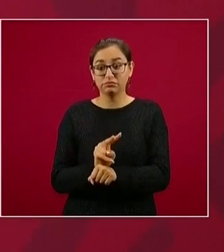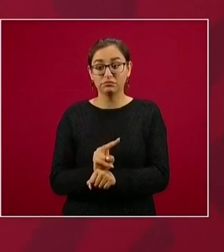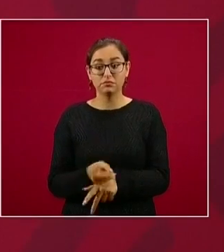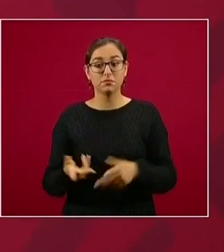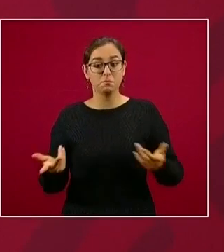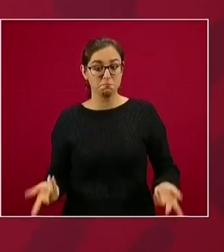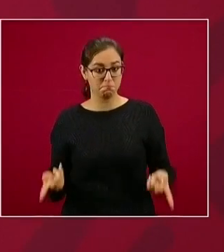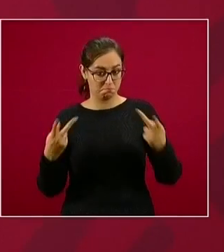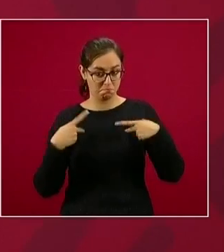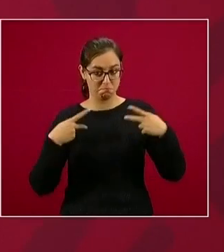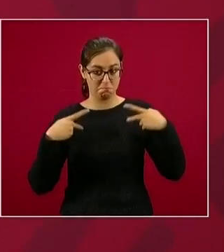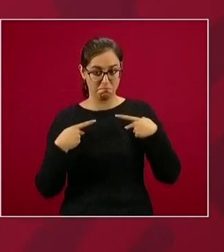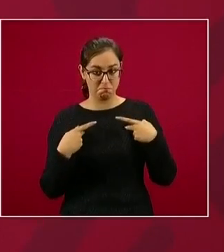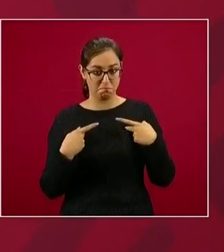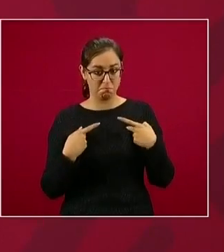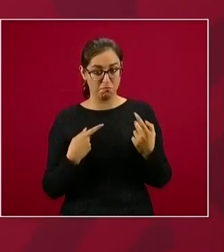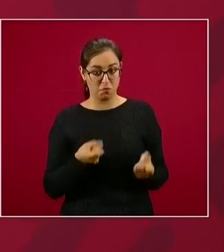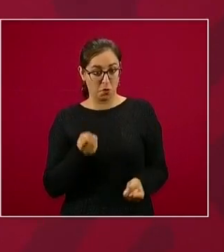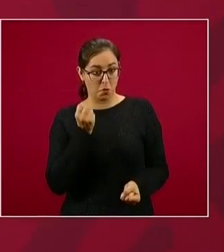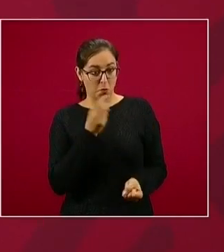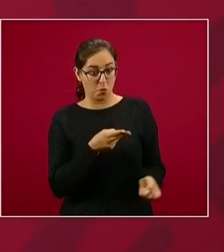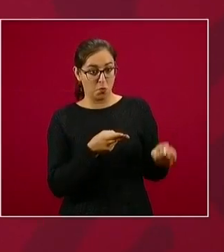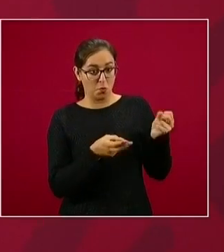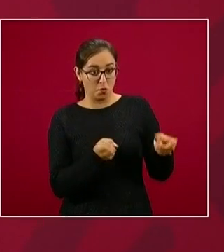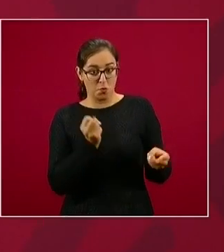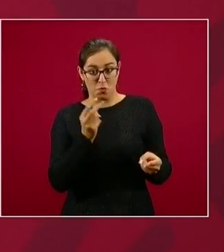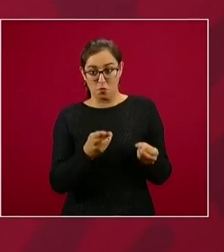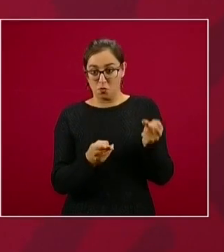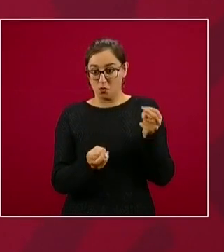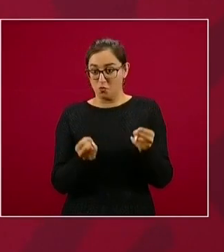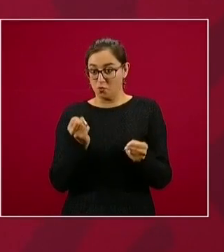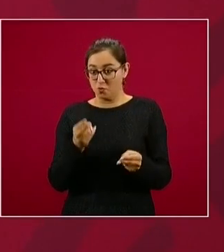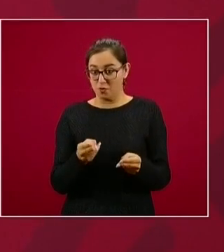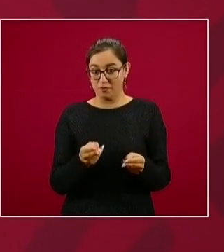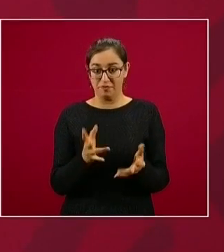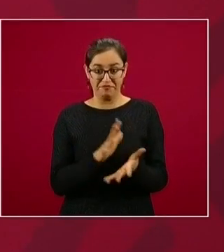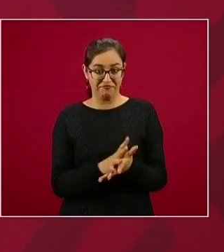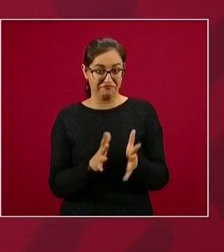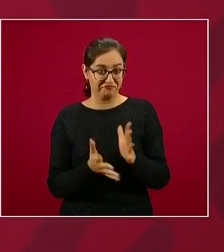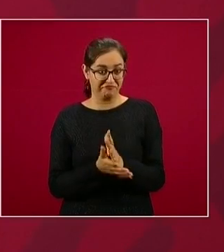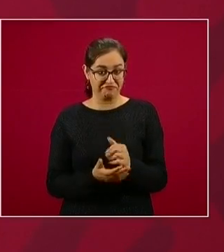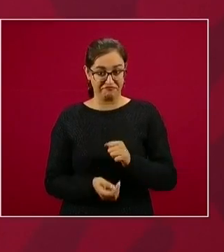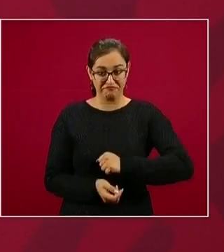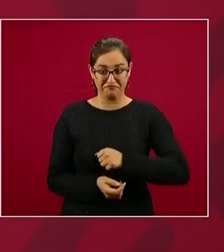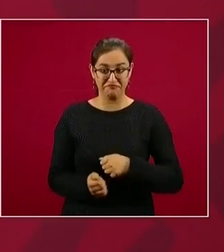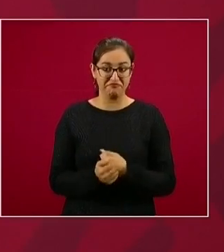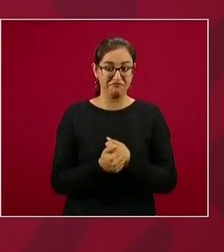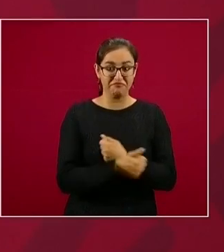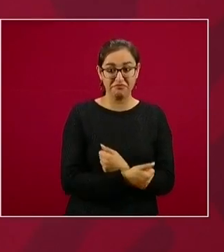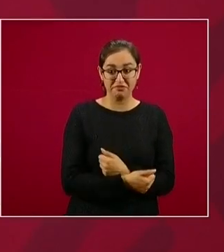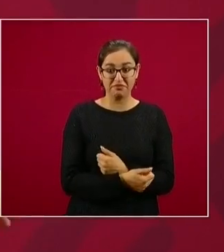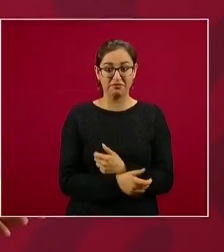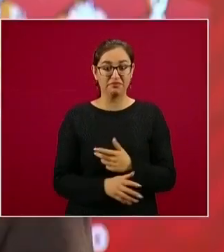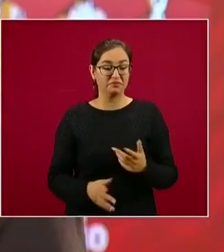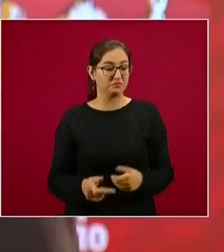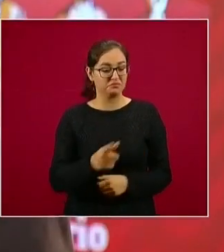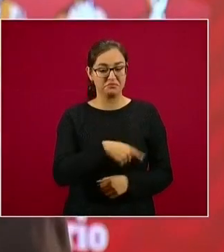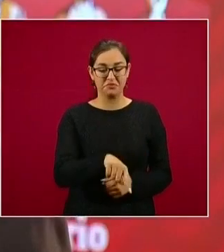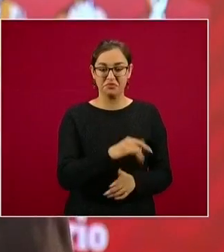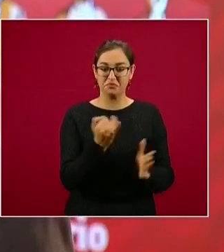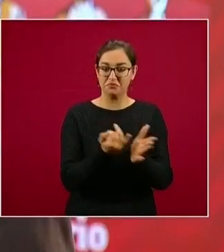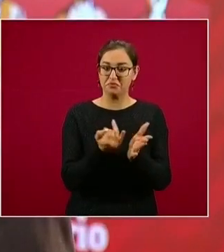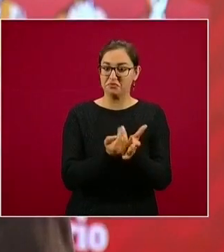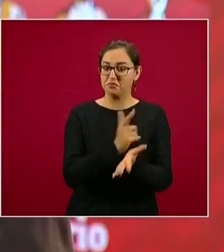privilegiados, los que tenían agarraderas e influencias, que no pagaban